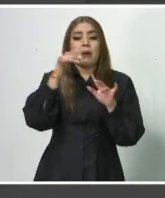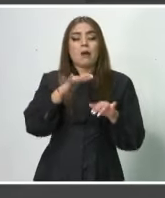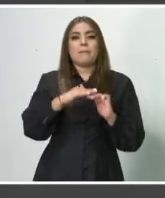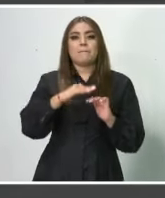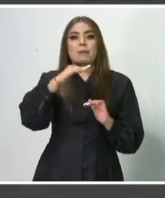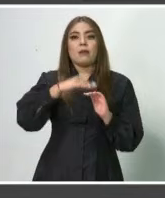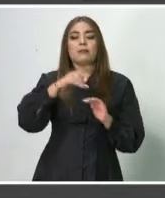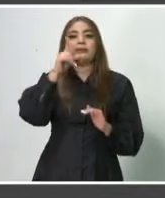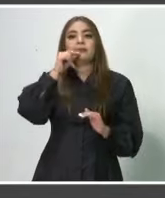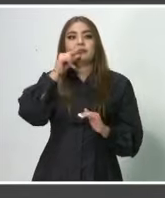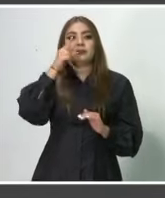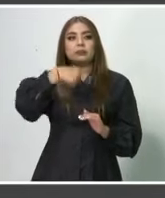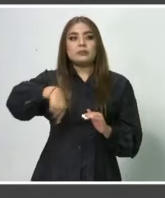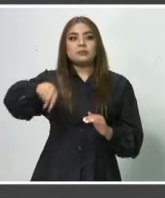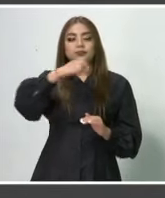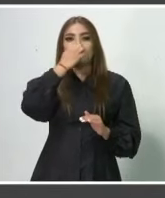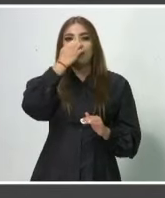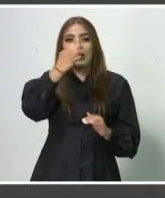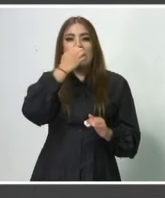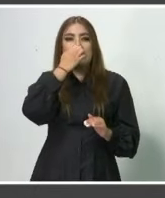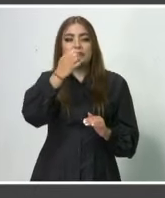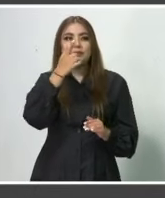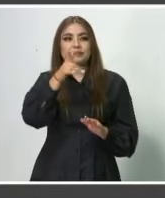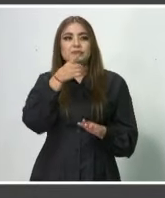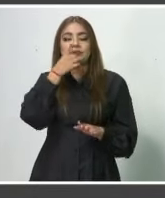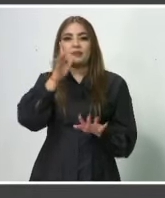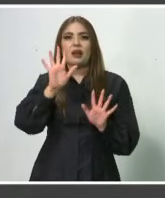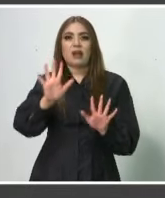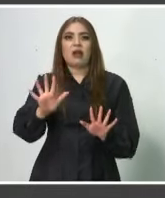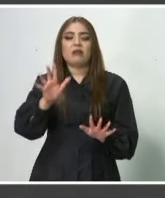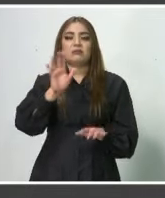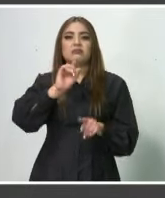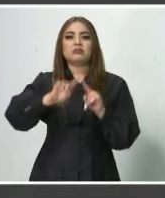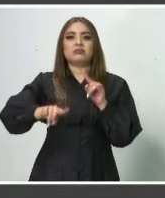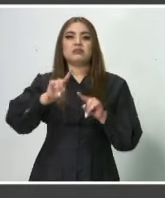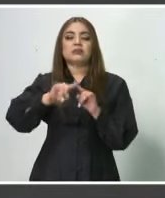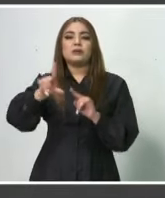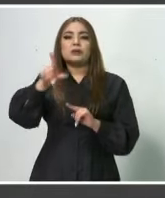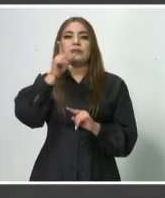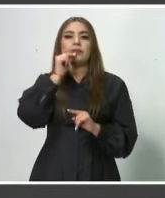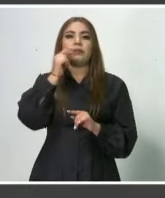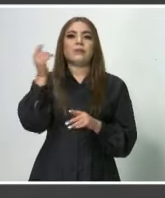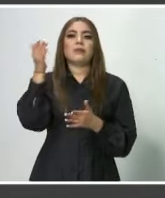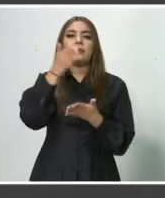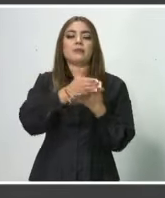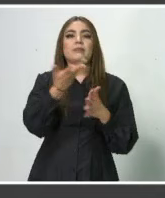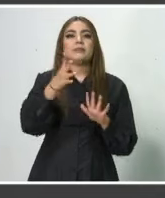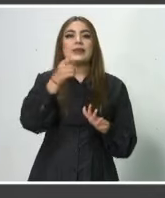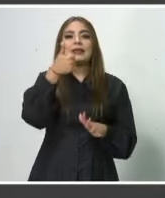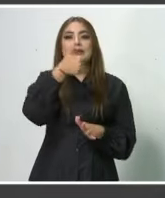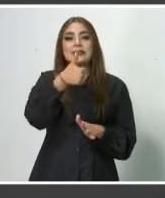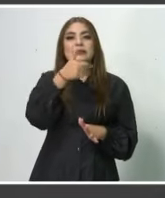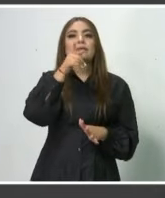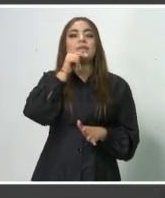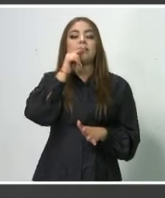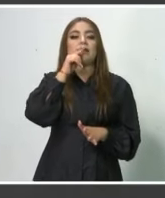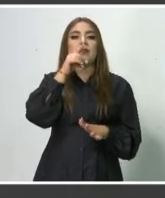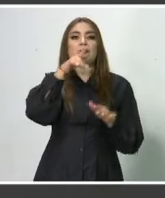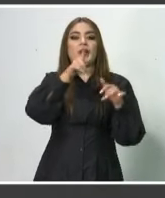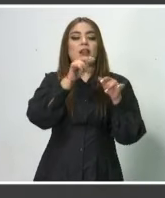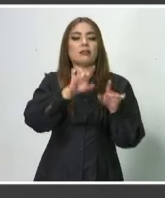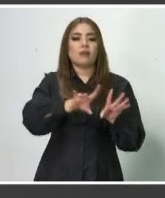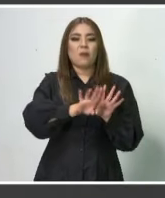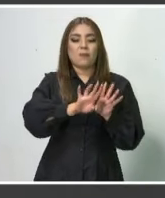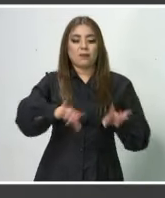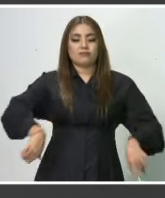Entre gritos de los presentes que les piden a los oficiales que lo dejen en paz, llegan alrededor de 6 policías y lo someten. Finalmente, luego de